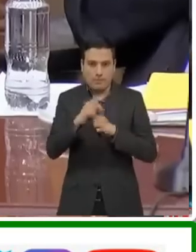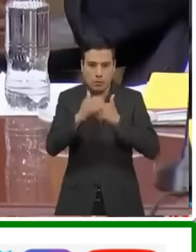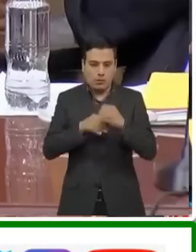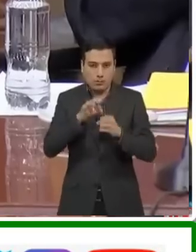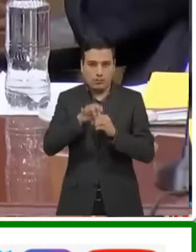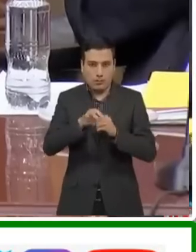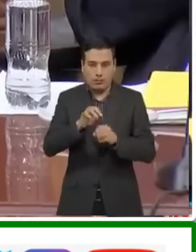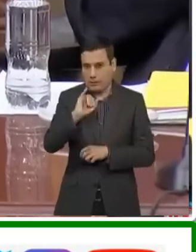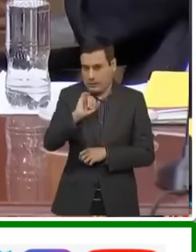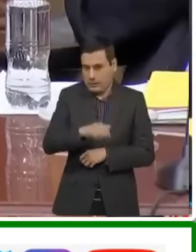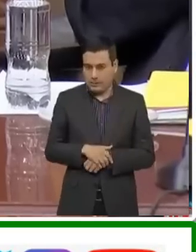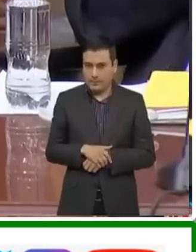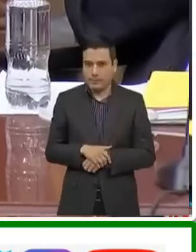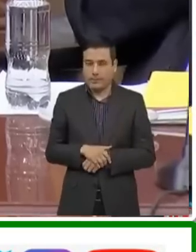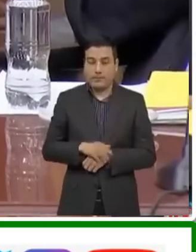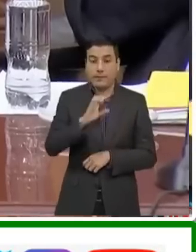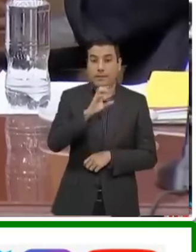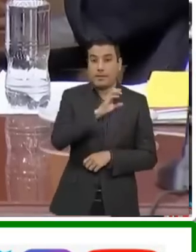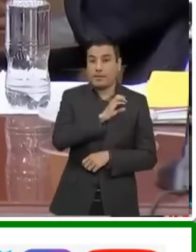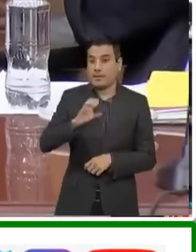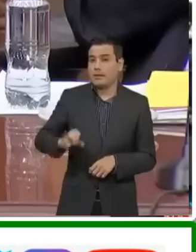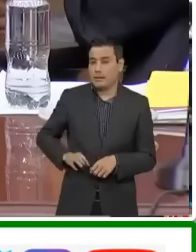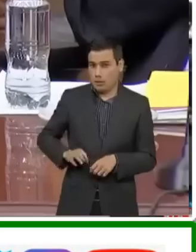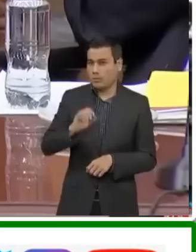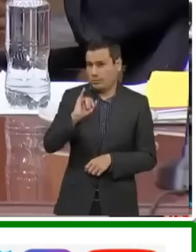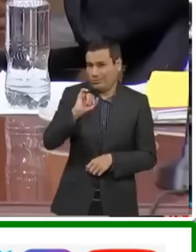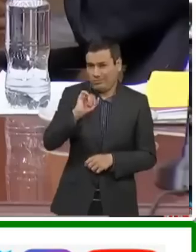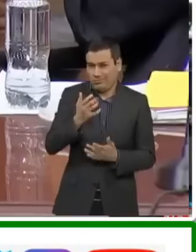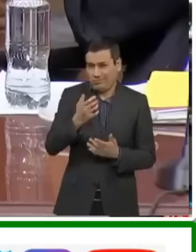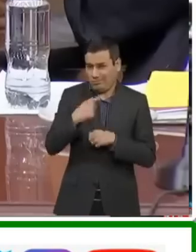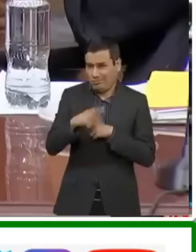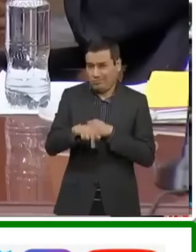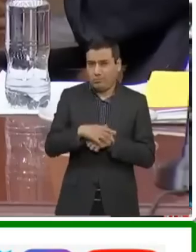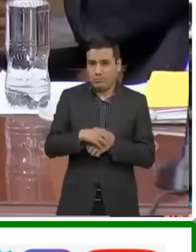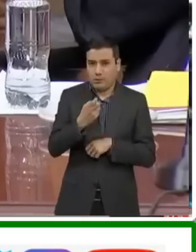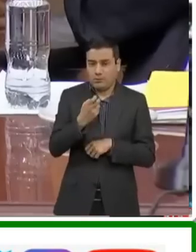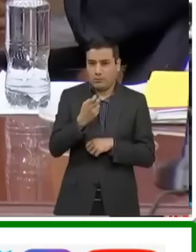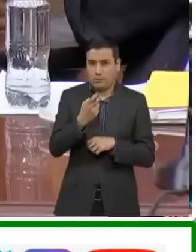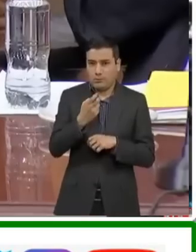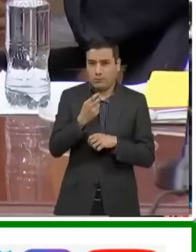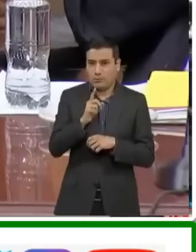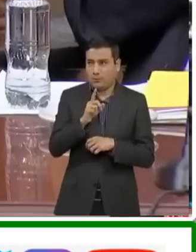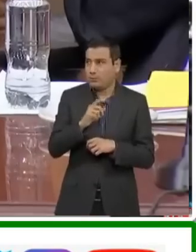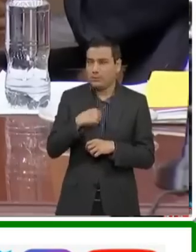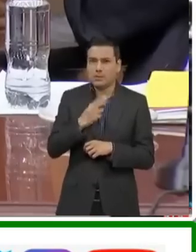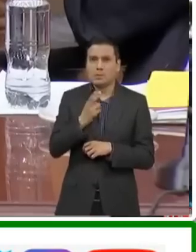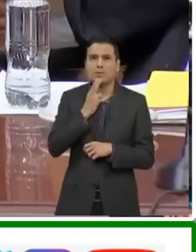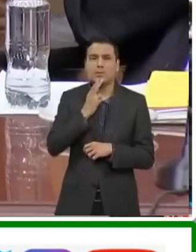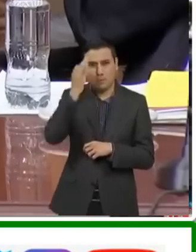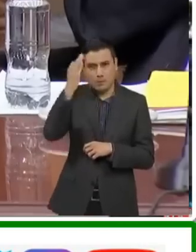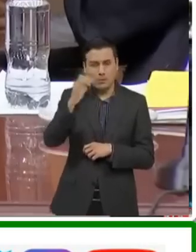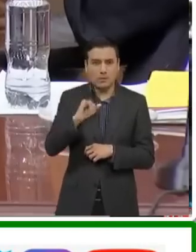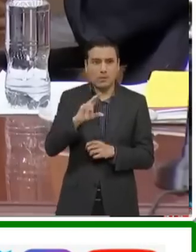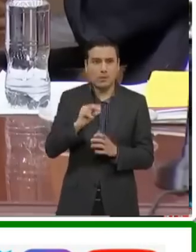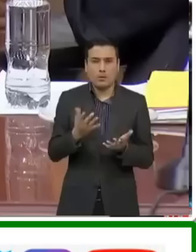que ponen en riesgo a las y los candidatos. Esta sí es una clara calumnia. Bueno, no sé si ya estoy haciendo uso de mi tiempo o si